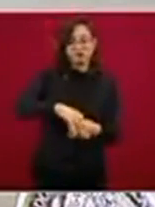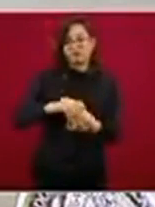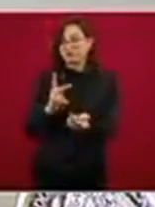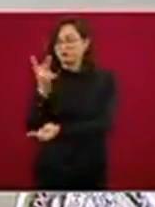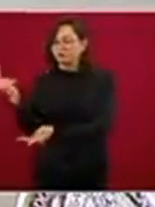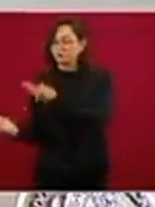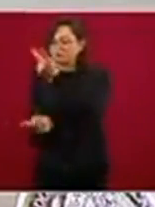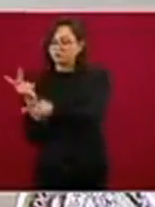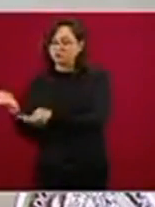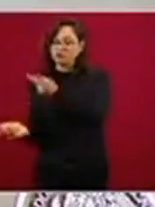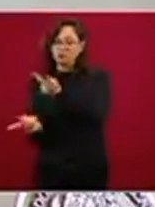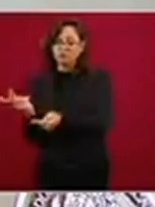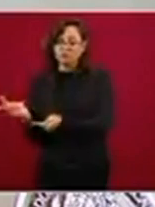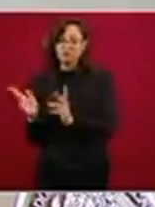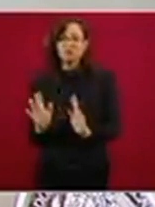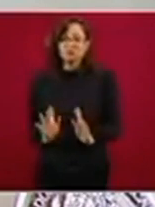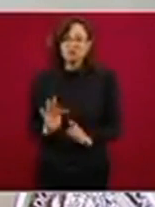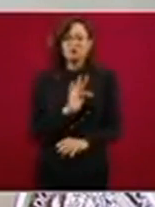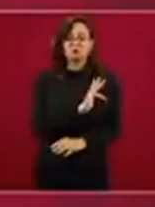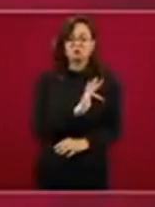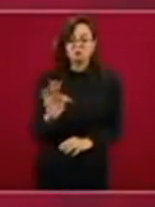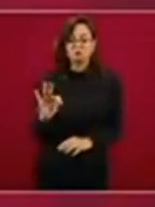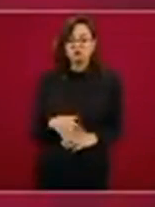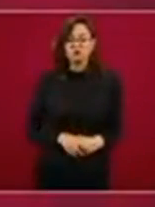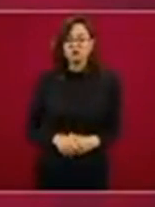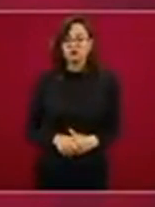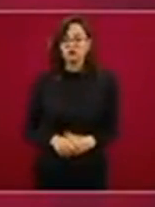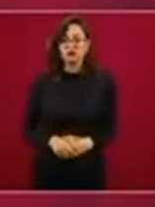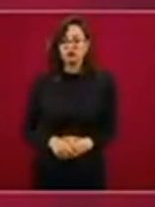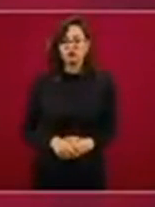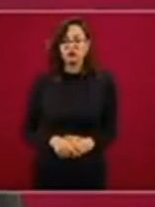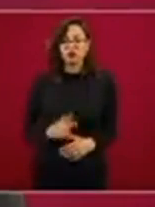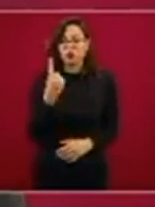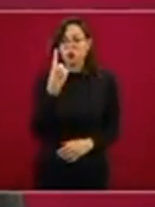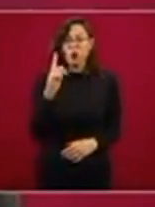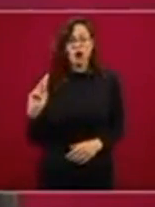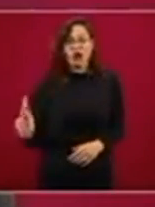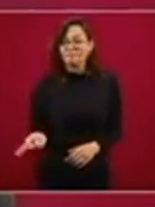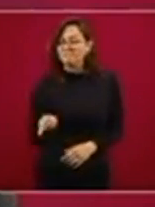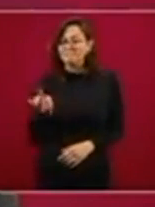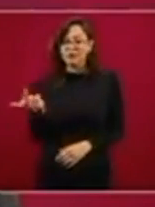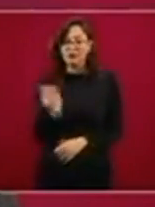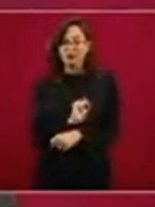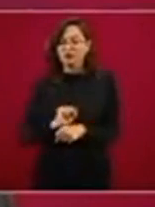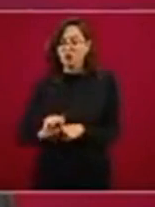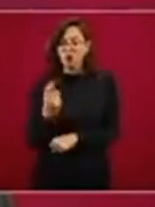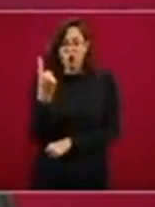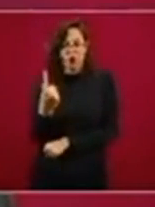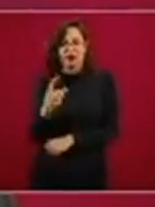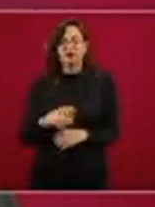se estaría consultando. Es una pregunta, nada más.